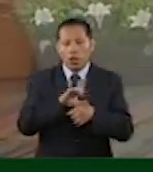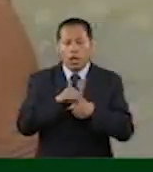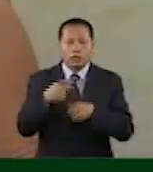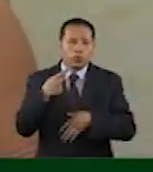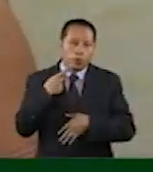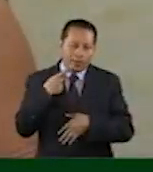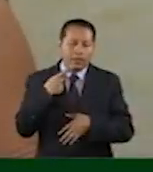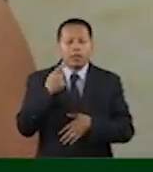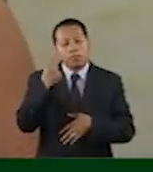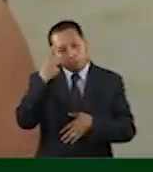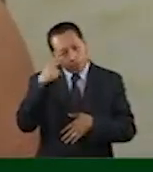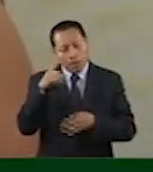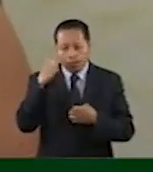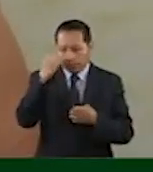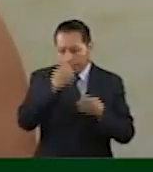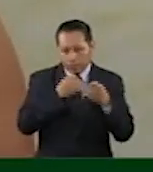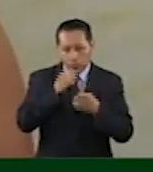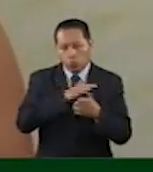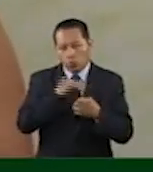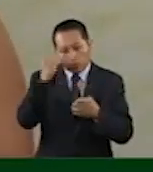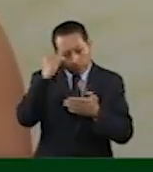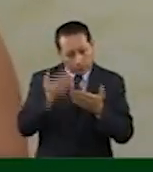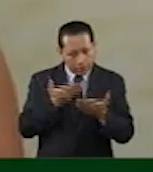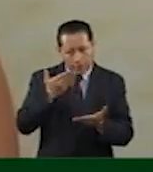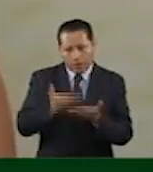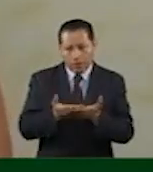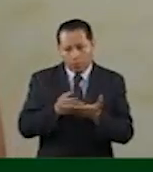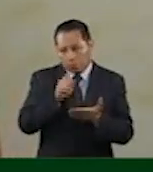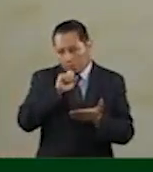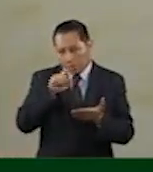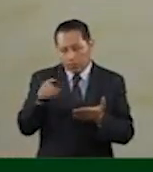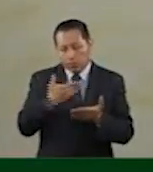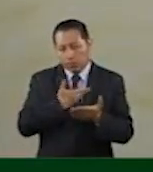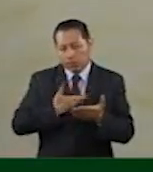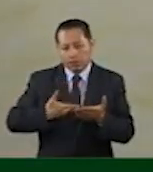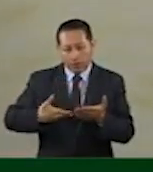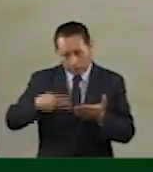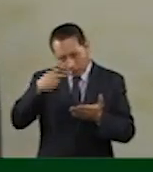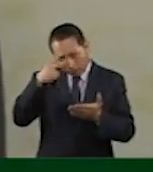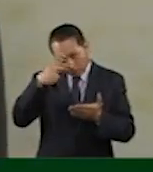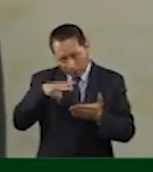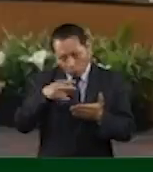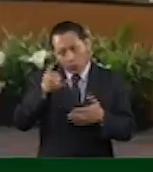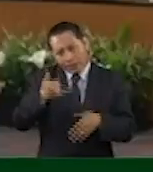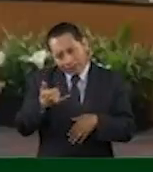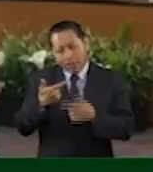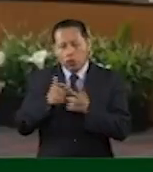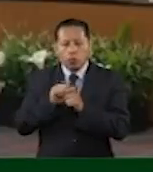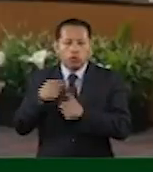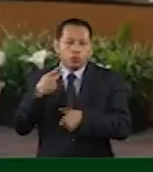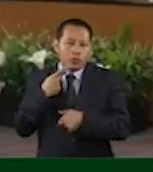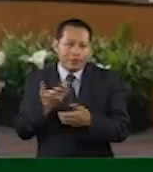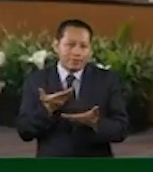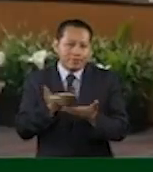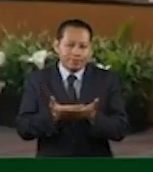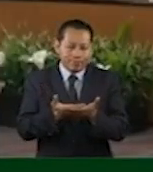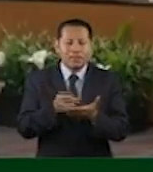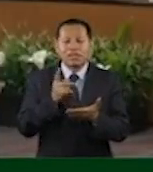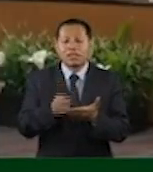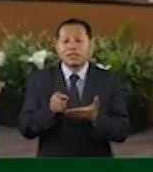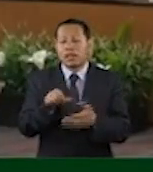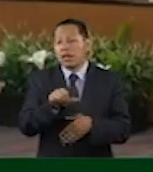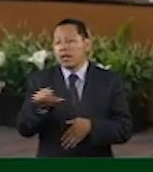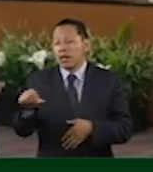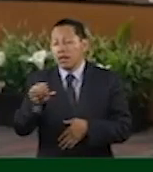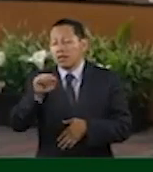política para el análisis de las iniciativas enviadas por el ejecutivo federal y los grupos parlamentarios la elección por voto directo de